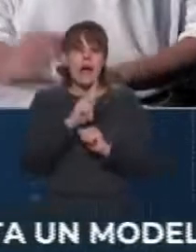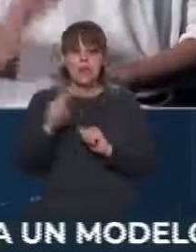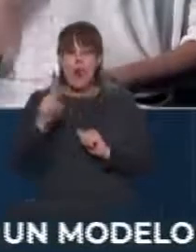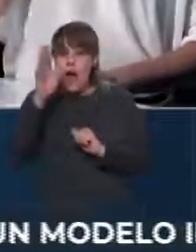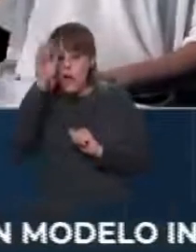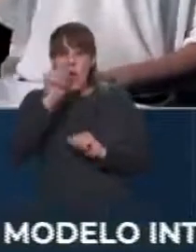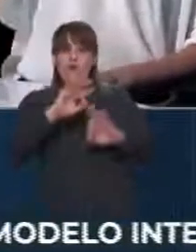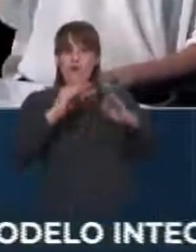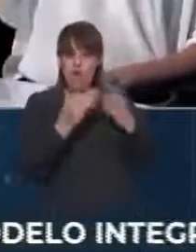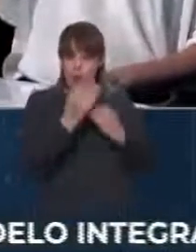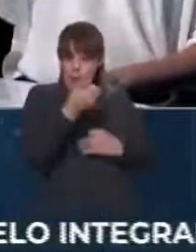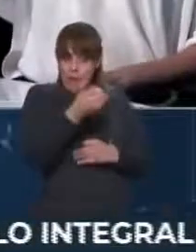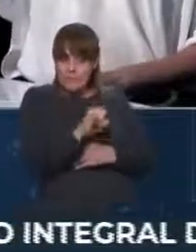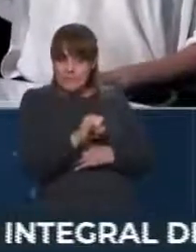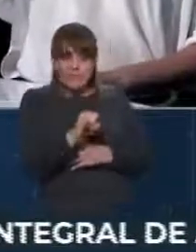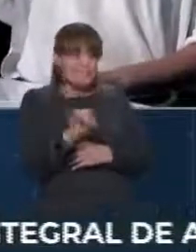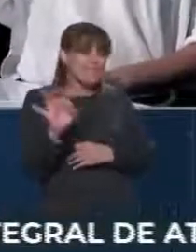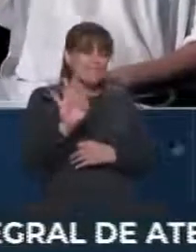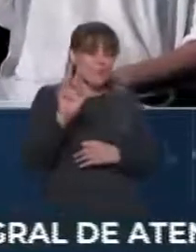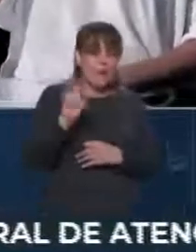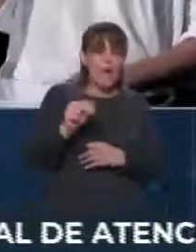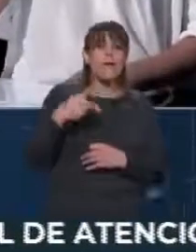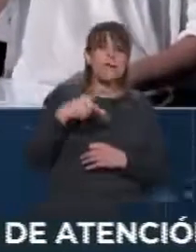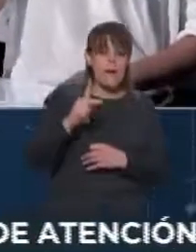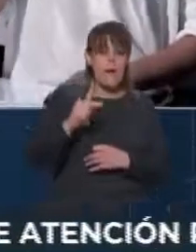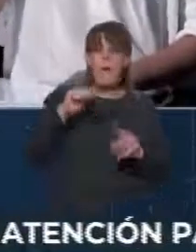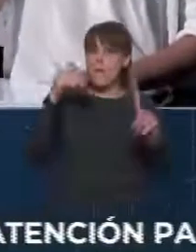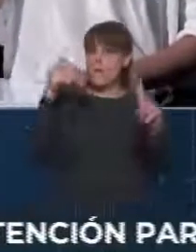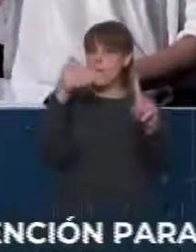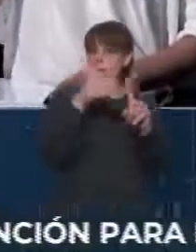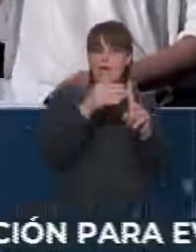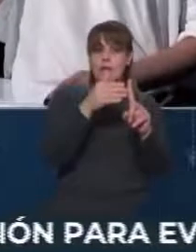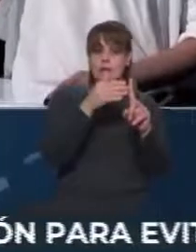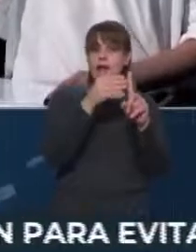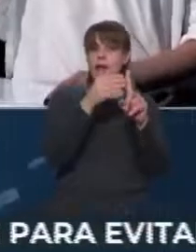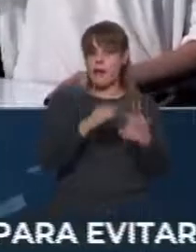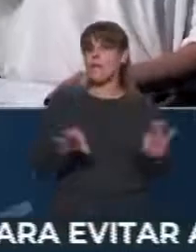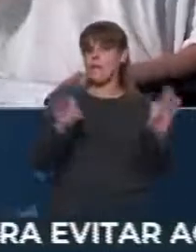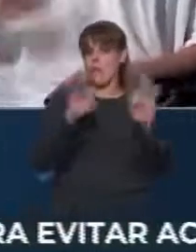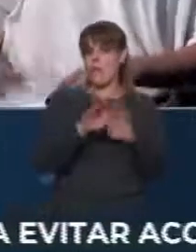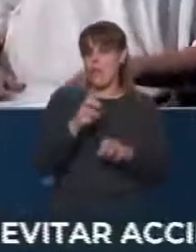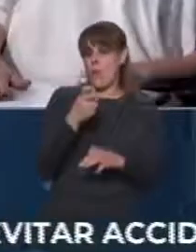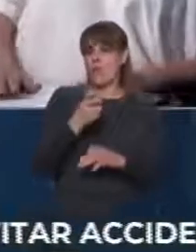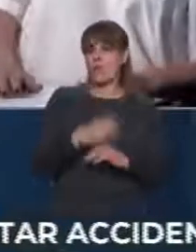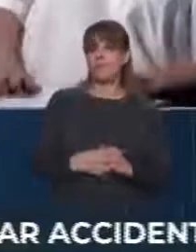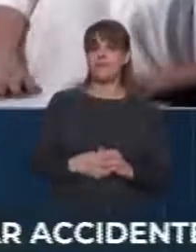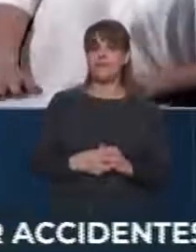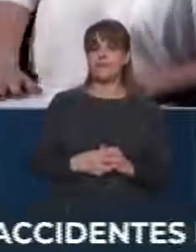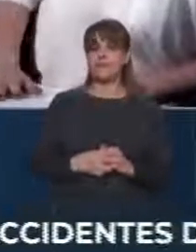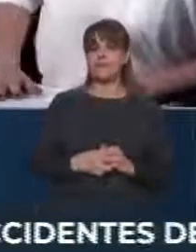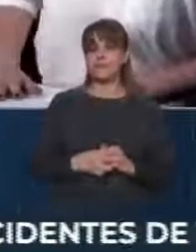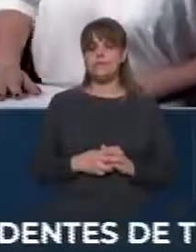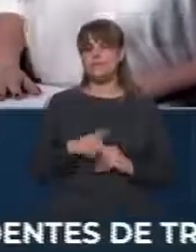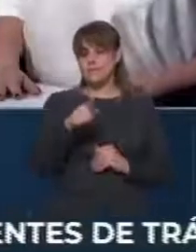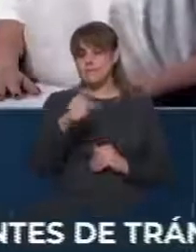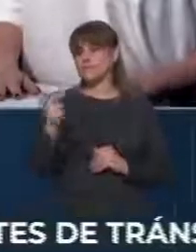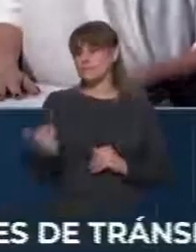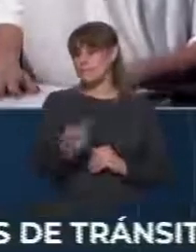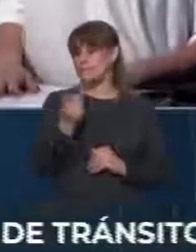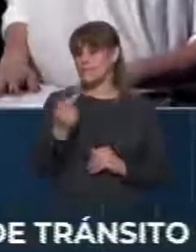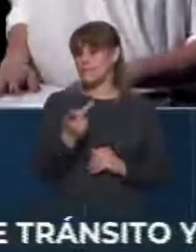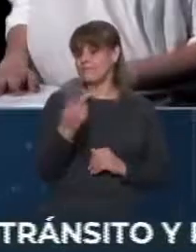sí, pero creo que al final sí tiene un objetivo. La pregunta es ¿qué otras habría? Claro. Exacto. Sí, buena